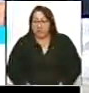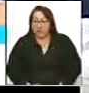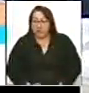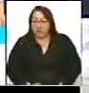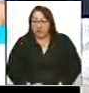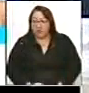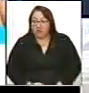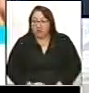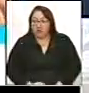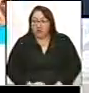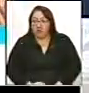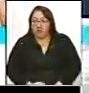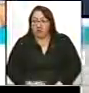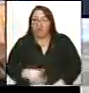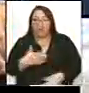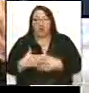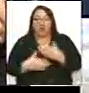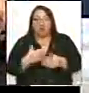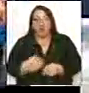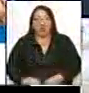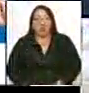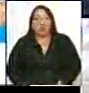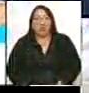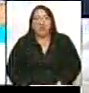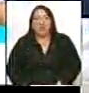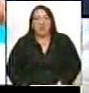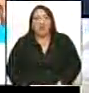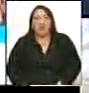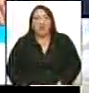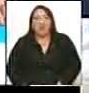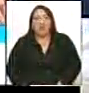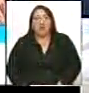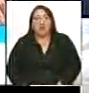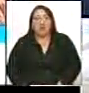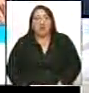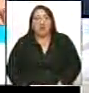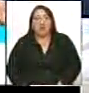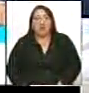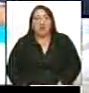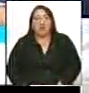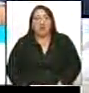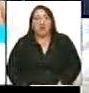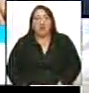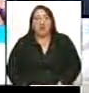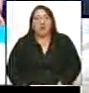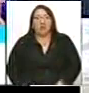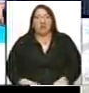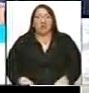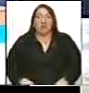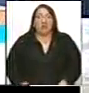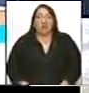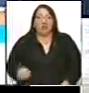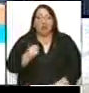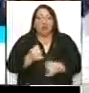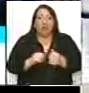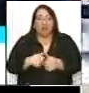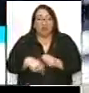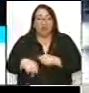través de un proceso que no se va a agotar en las próximas elecciones.